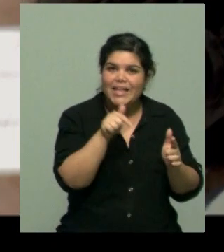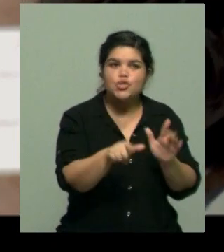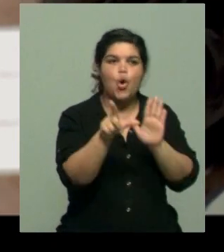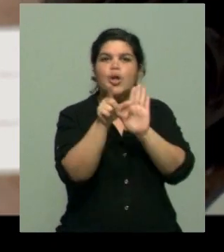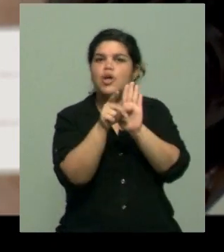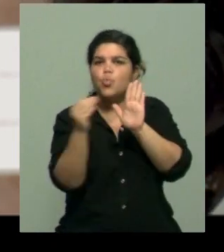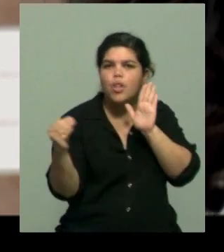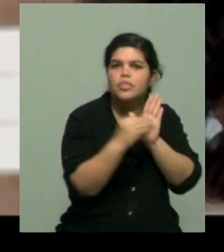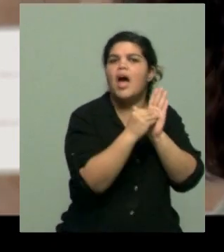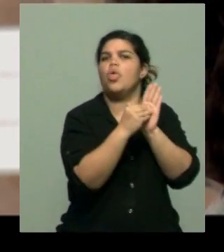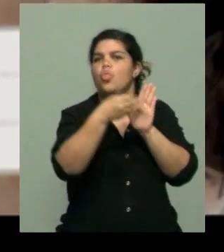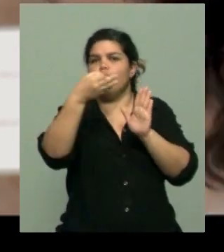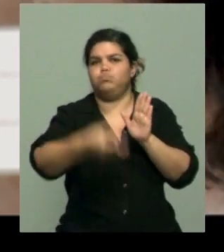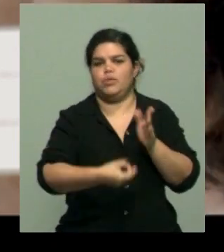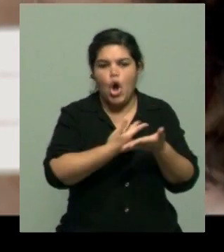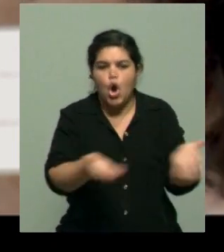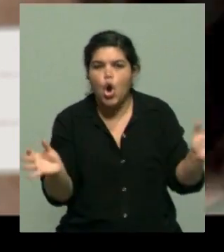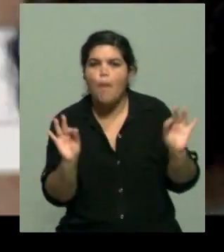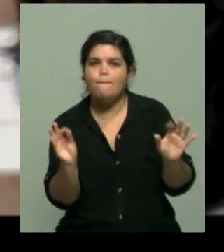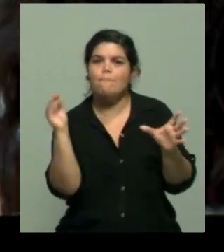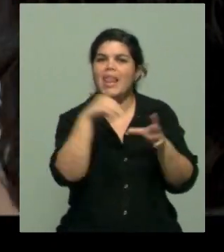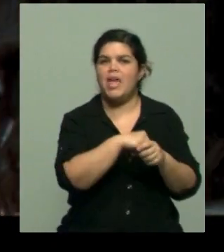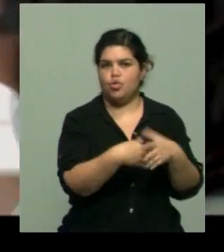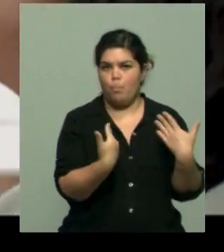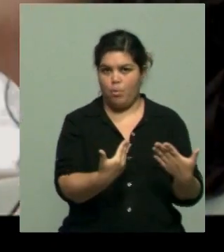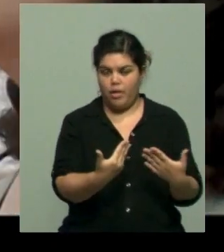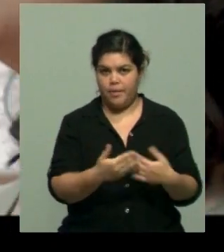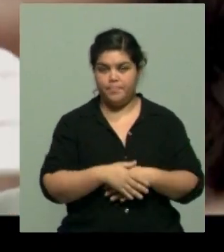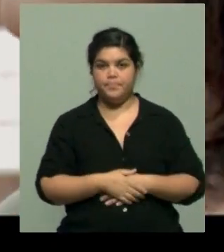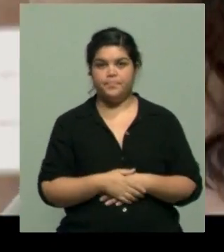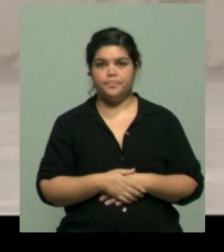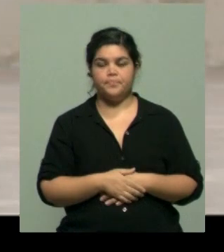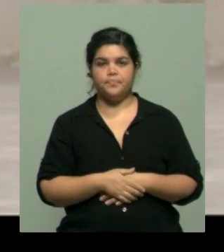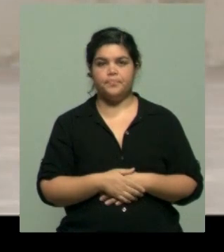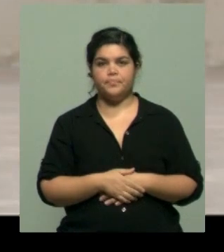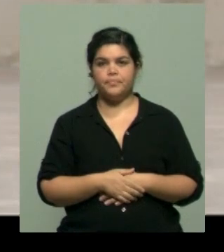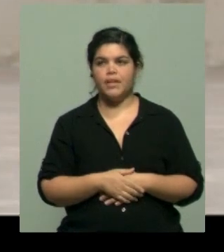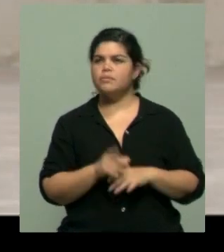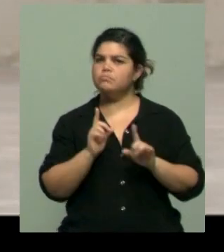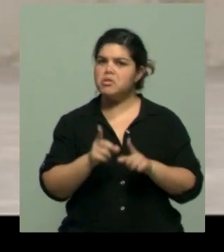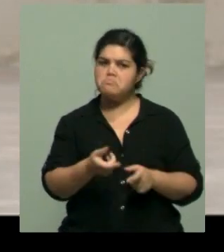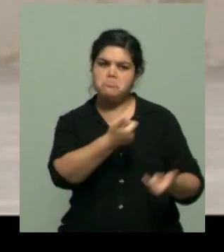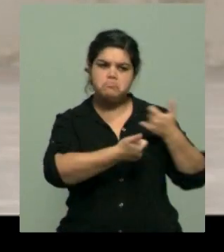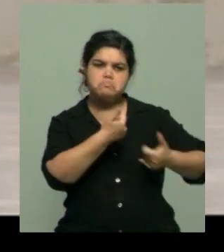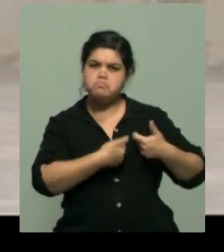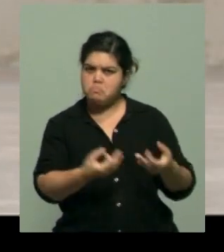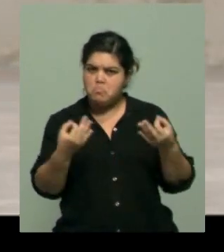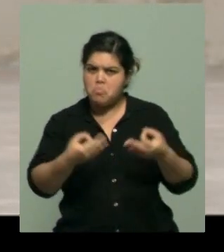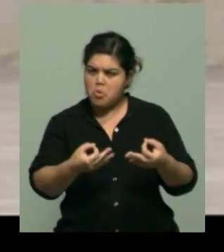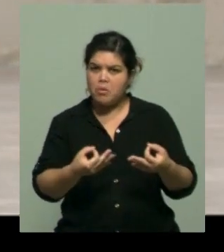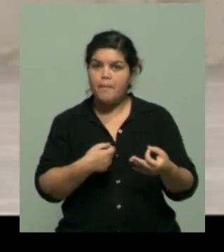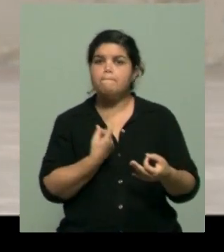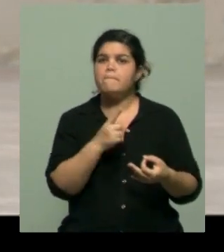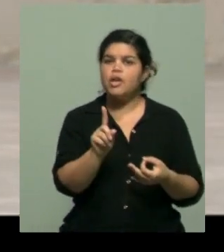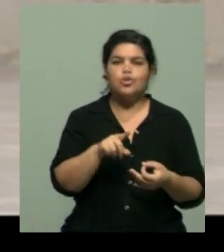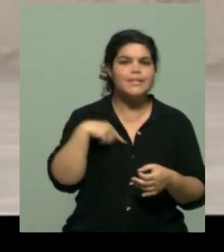ese resultado. Pero, digo, está bueno esto que decís. Sin embargo, son los resultados, o somos una